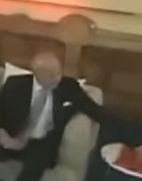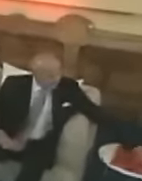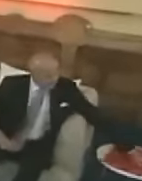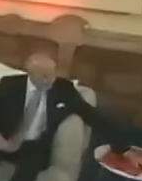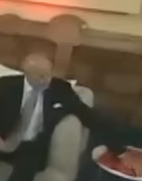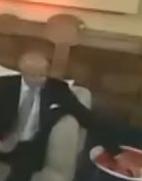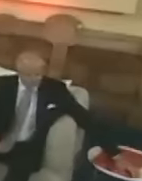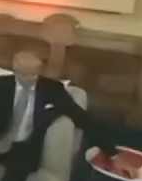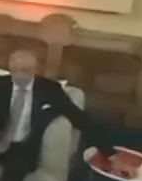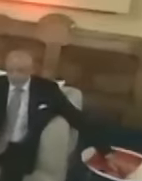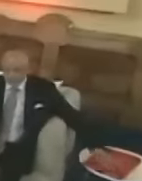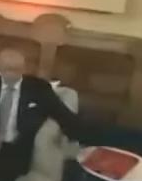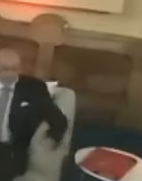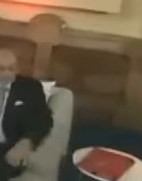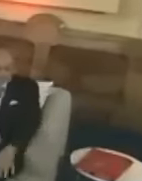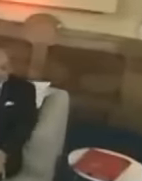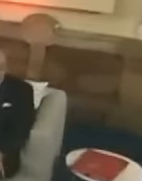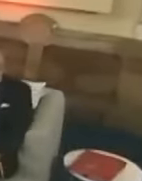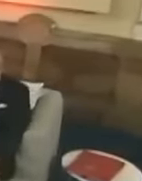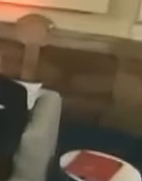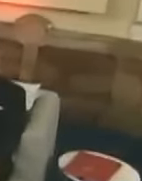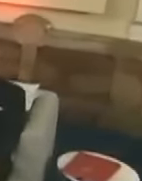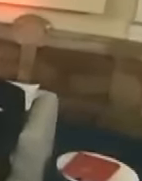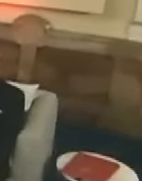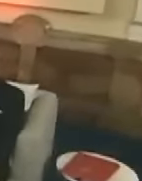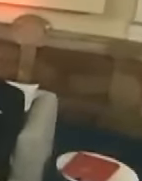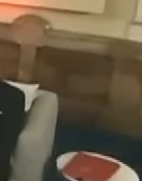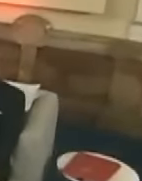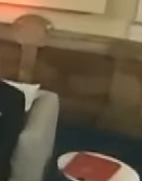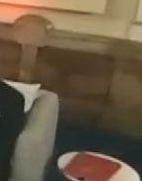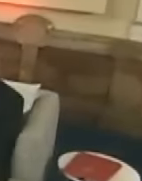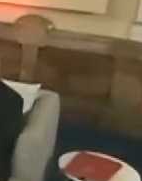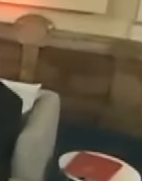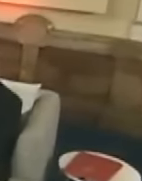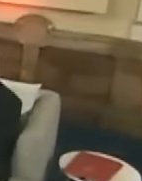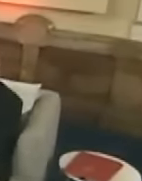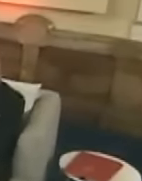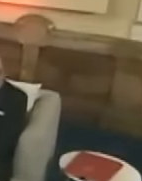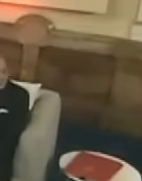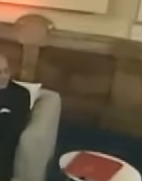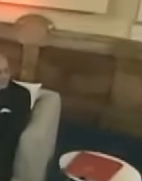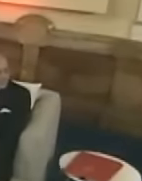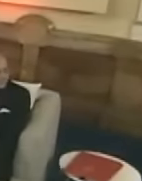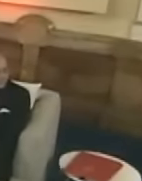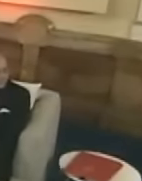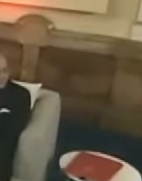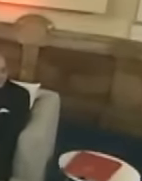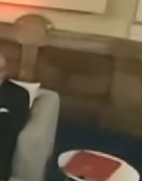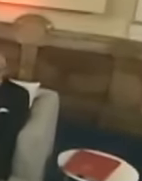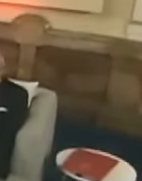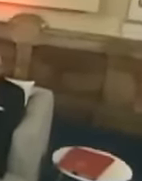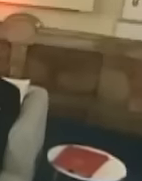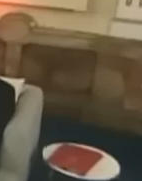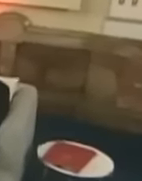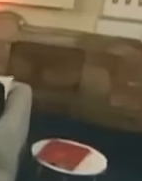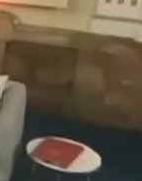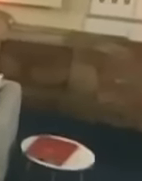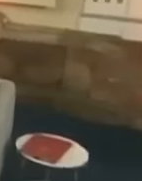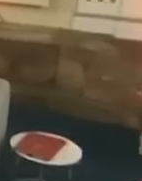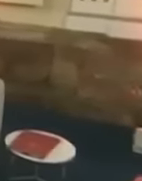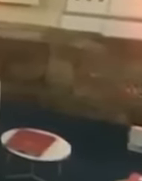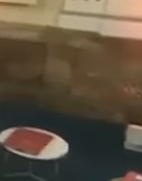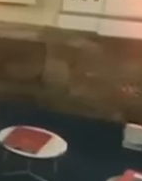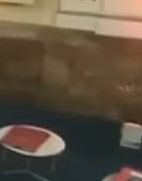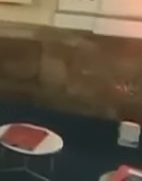Gómez, presidente de la Asamblea Nacional y jefe de la delegación del Gobierno de la República de Venezuela, que participó en la mesa de diálogo en la ciudad